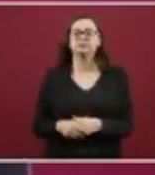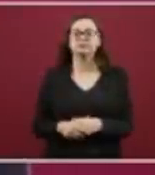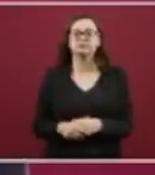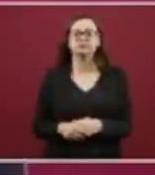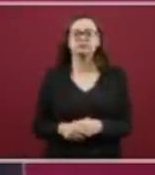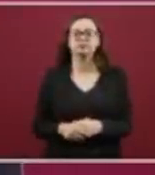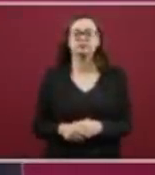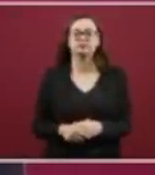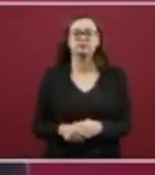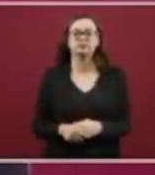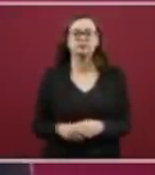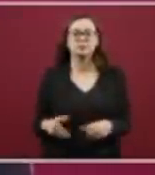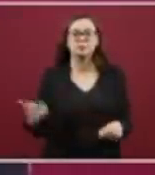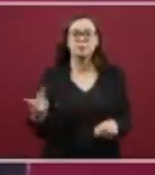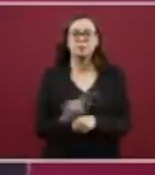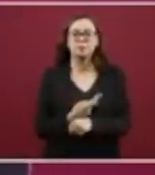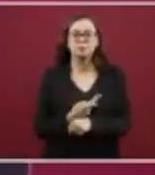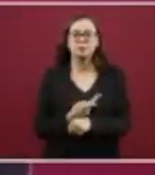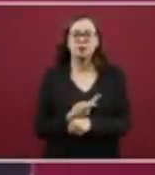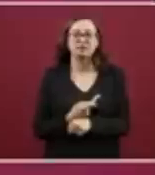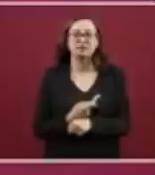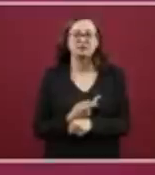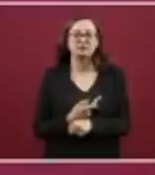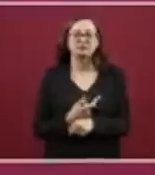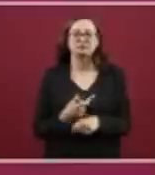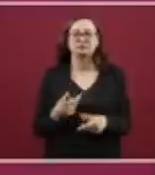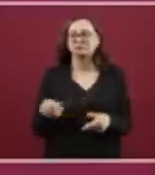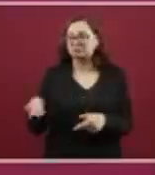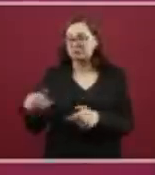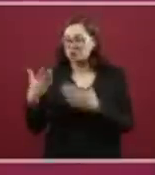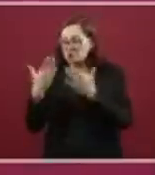a donde había oportunidades de trabajo.